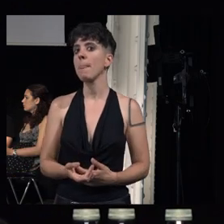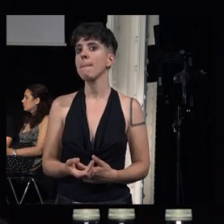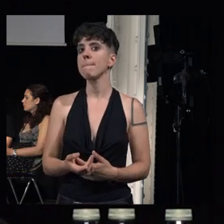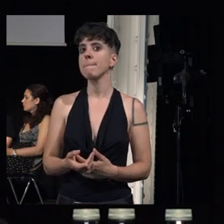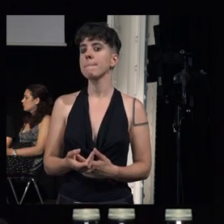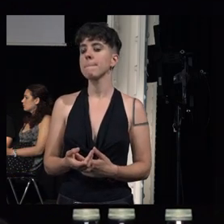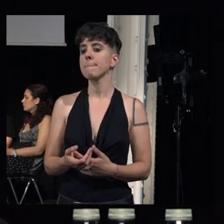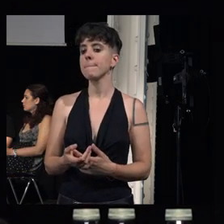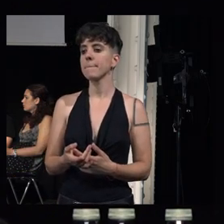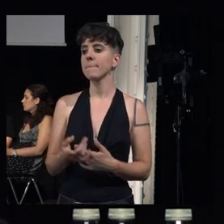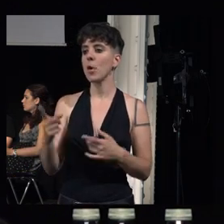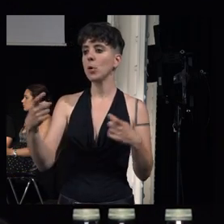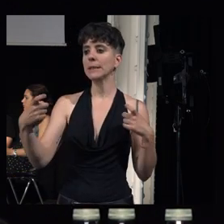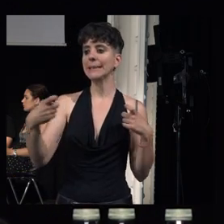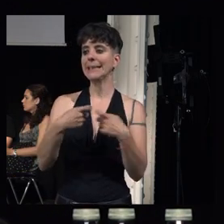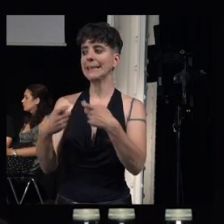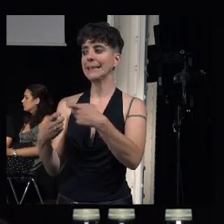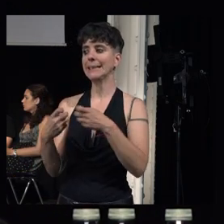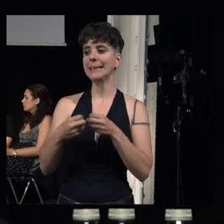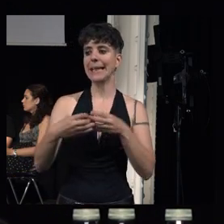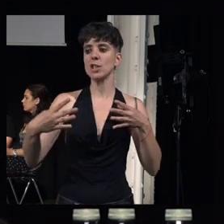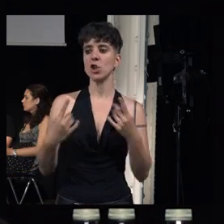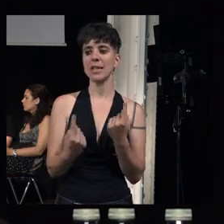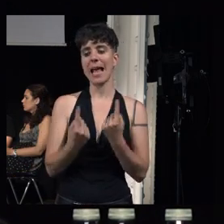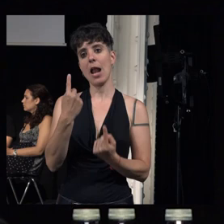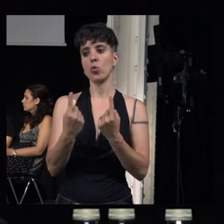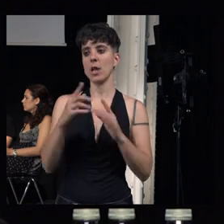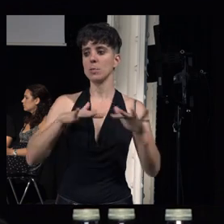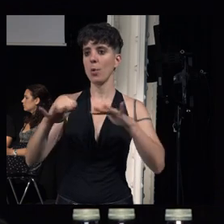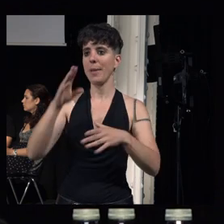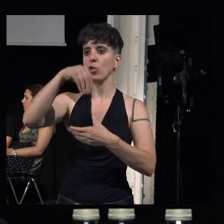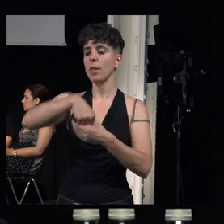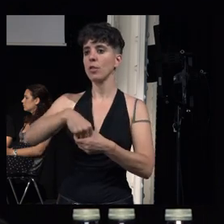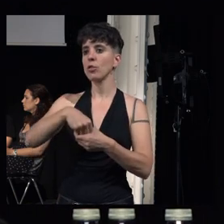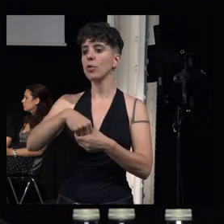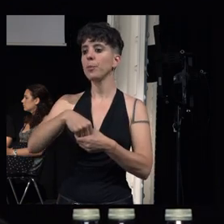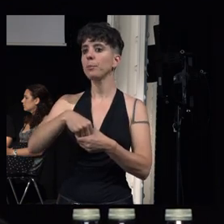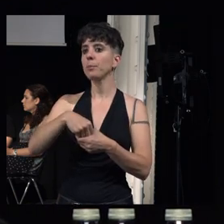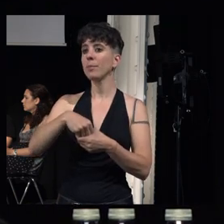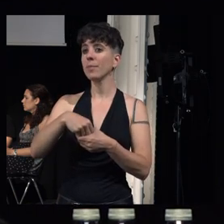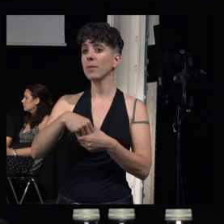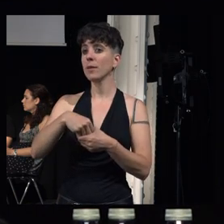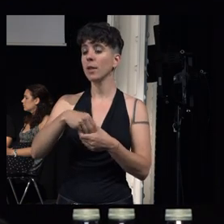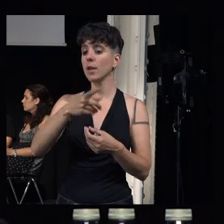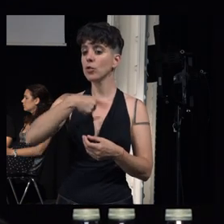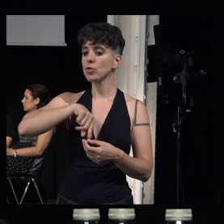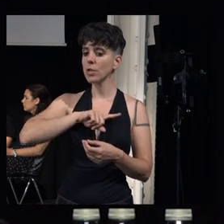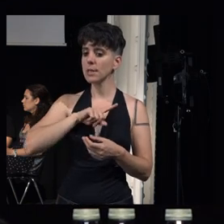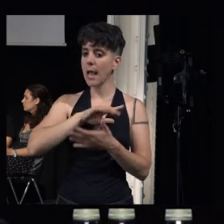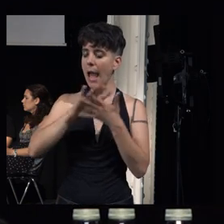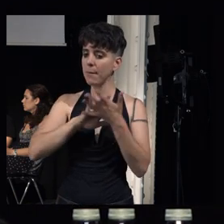están apareciendo algunas tensiones dentro del propio movimiento, ¿no? en las que cuando intentamos hablar